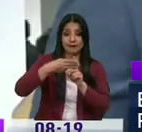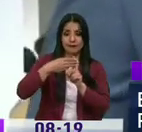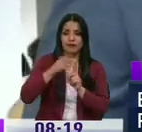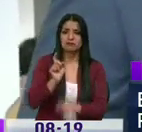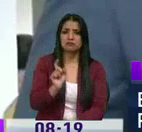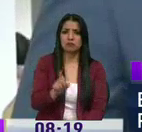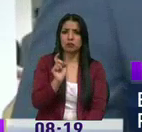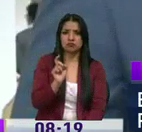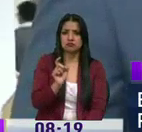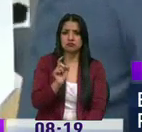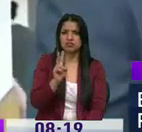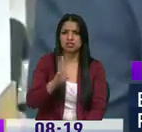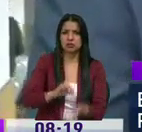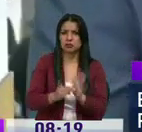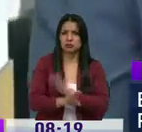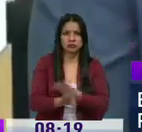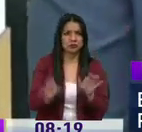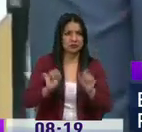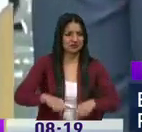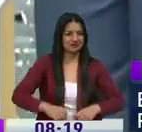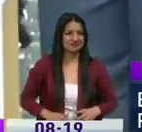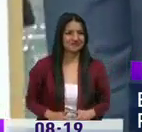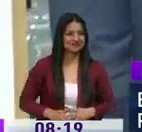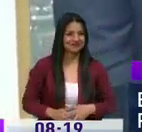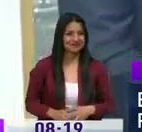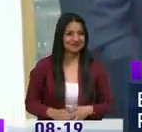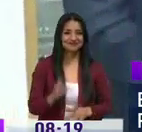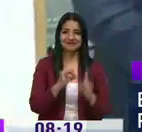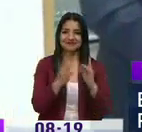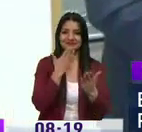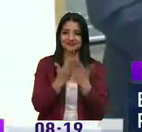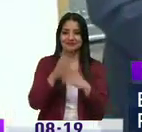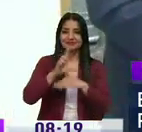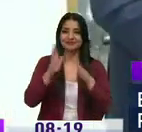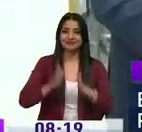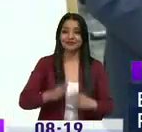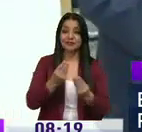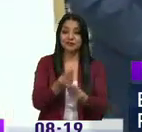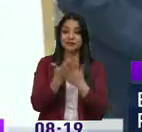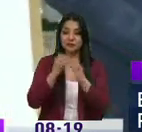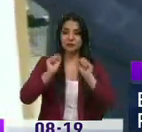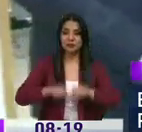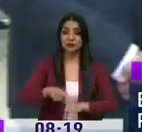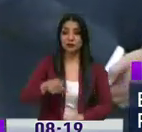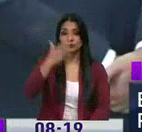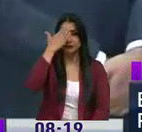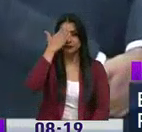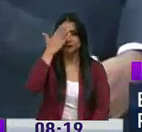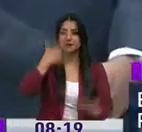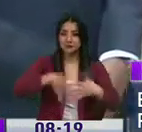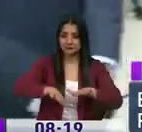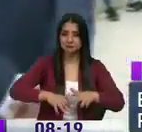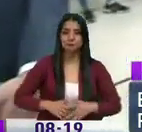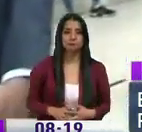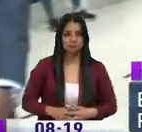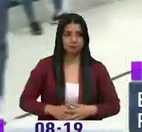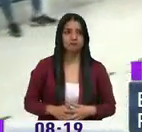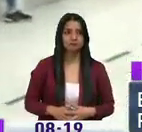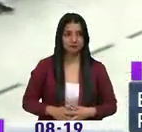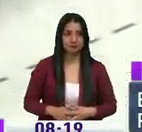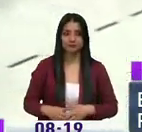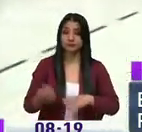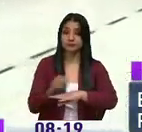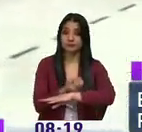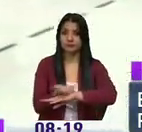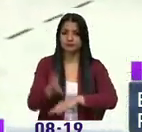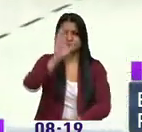solamente 25 minutos. Perfecto, muchísimas gracias, licenciado, por esta información. Así que ya lo saben, amigos televidentes, la recomendación